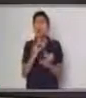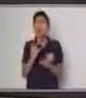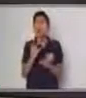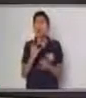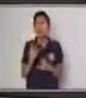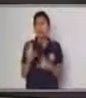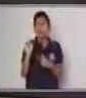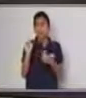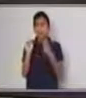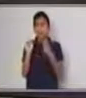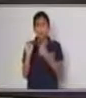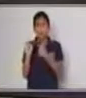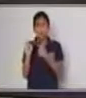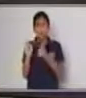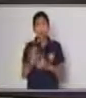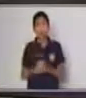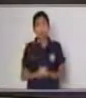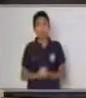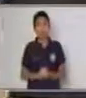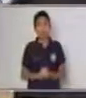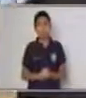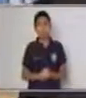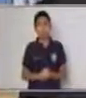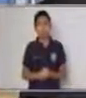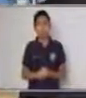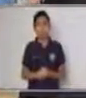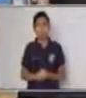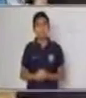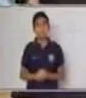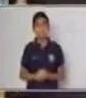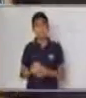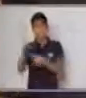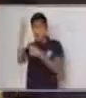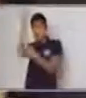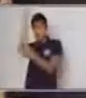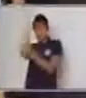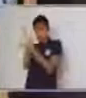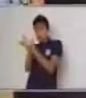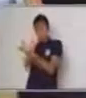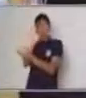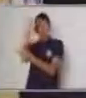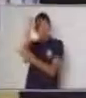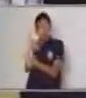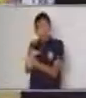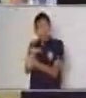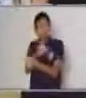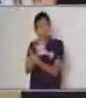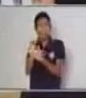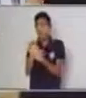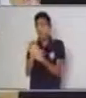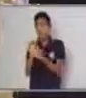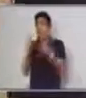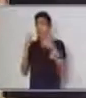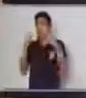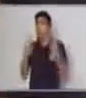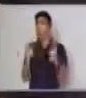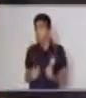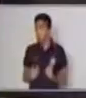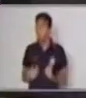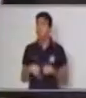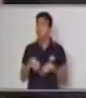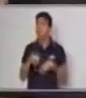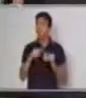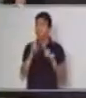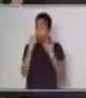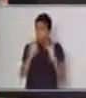también número 1. Y ahí completé el proceso. Fue un poco cansado,